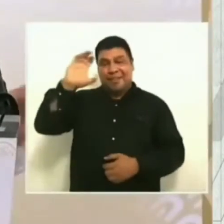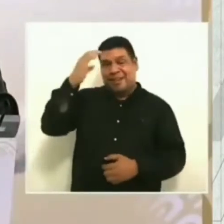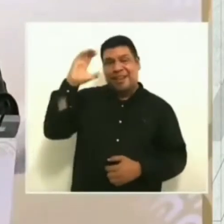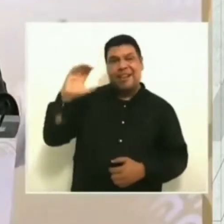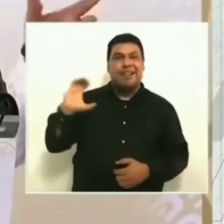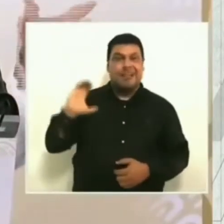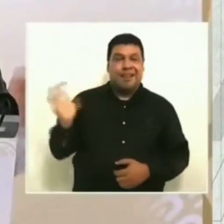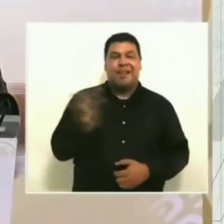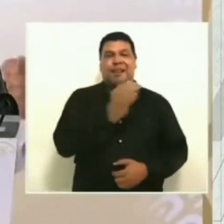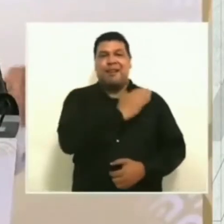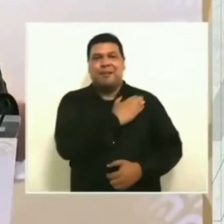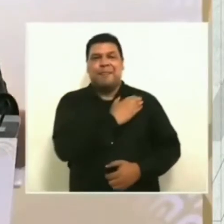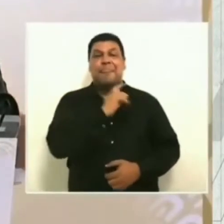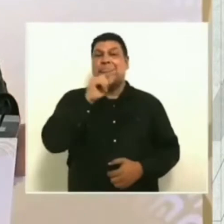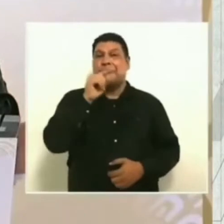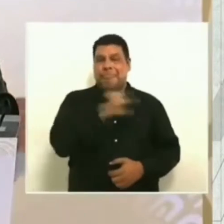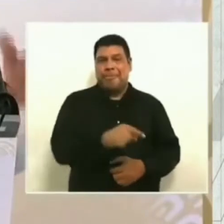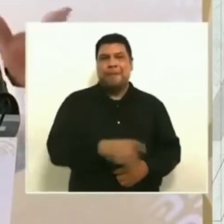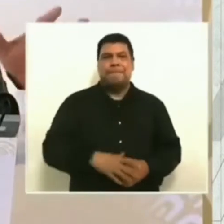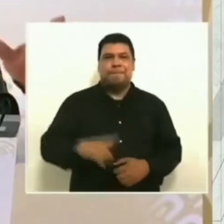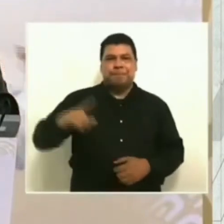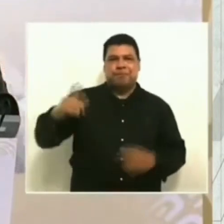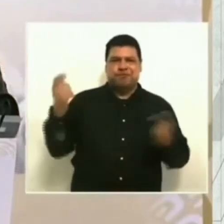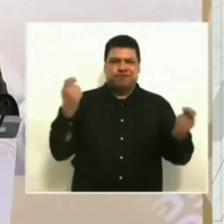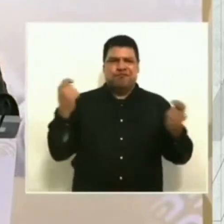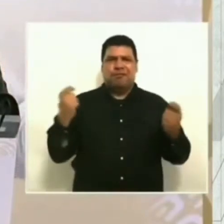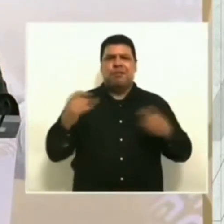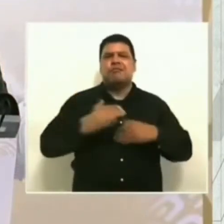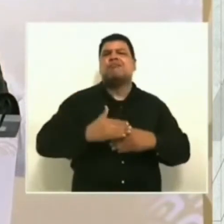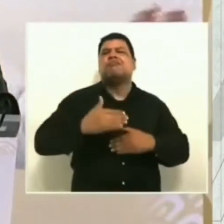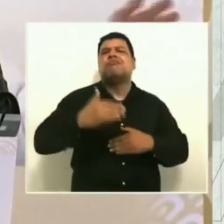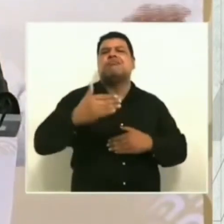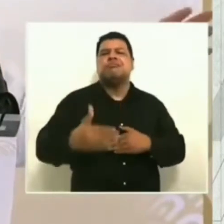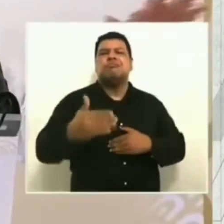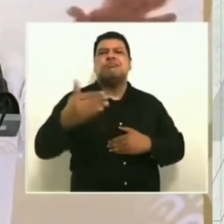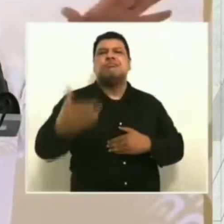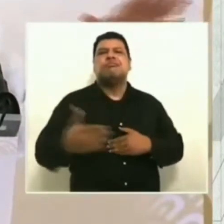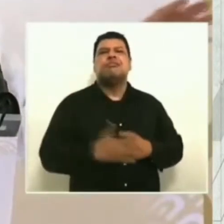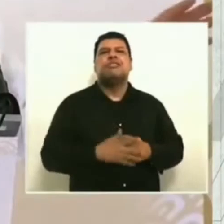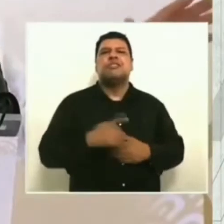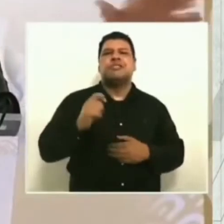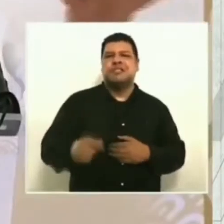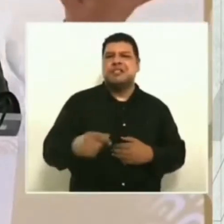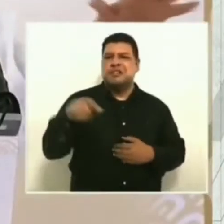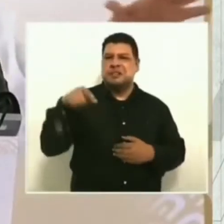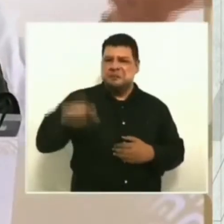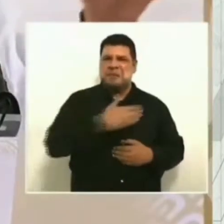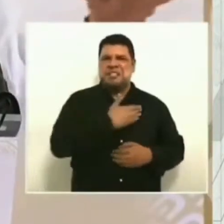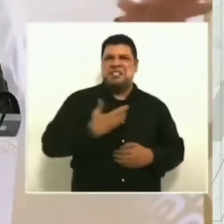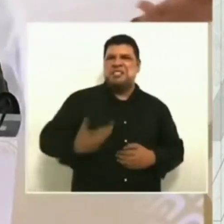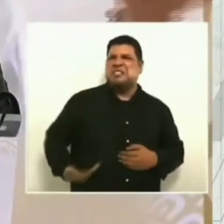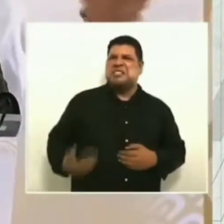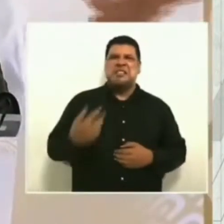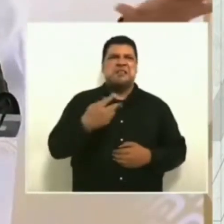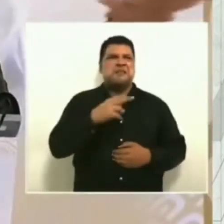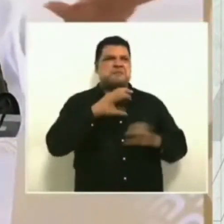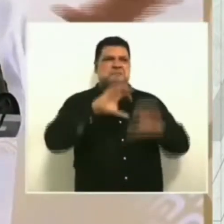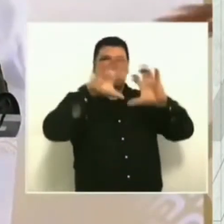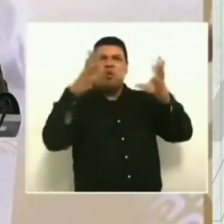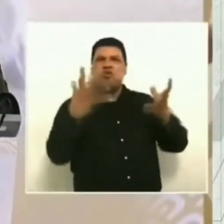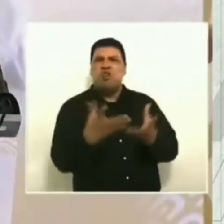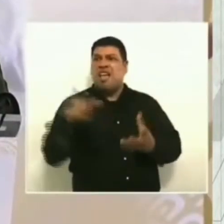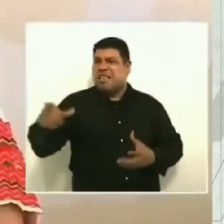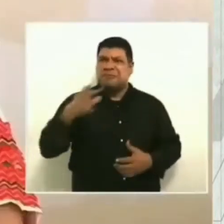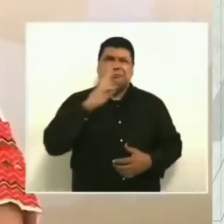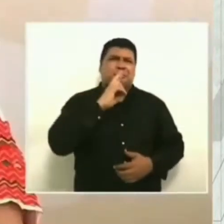ya cuando esté en el gobierno, al poco tiempo, va a ser la mejor presidenta del